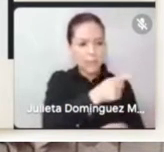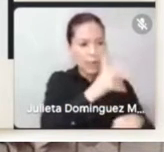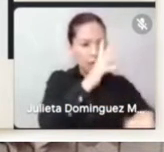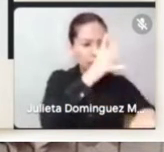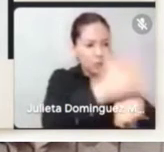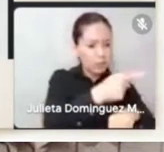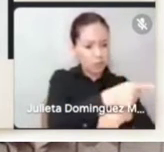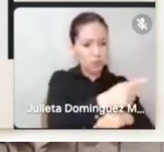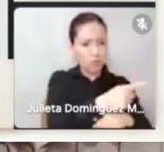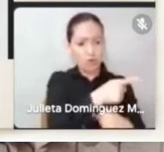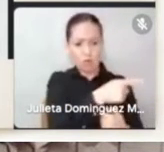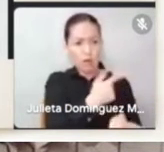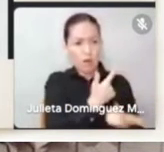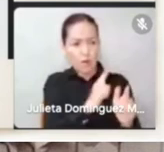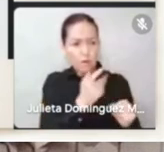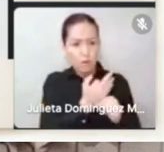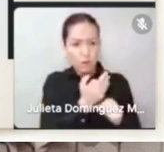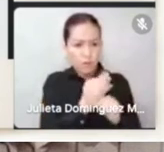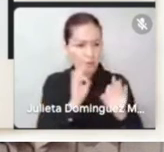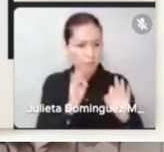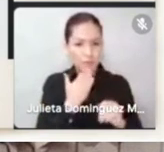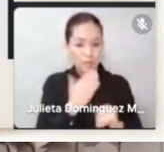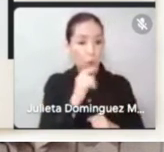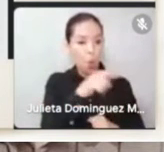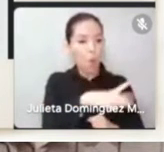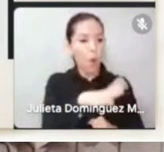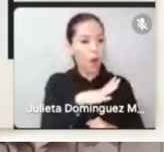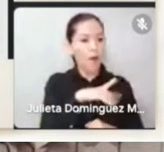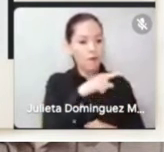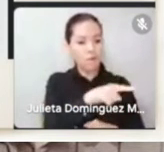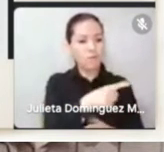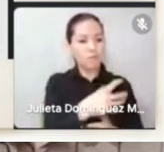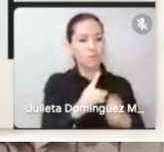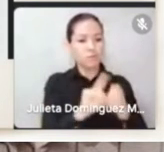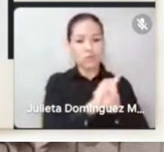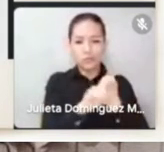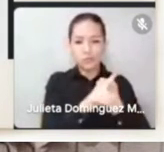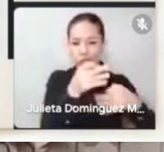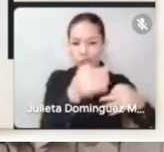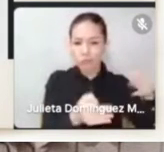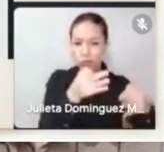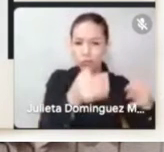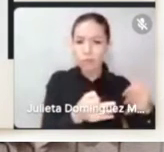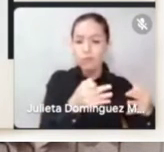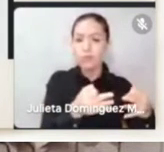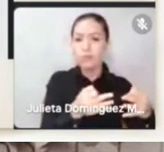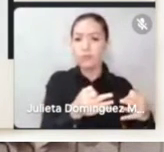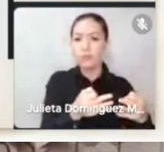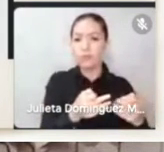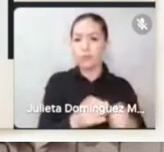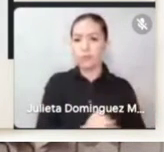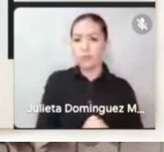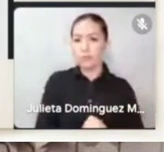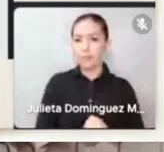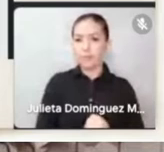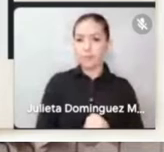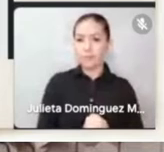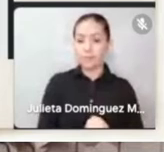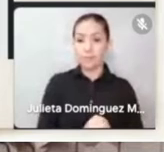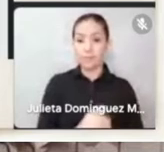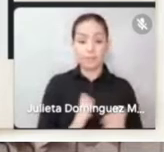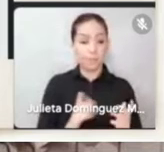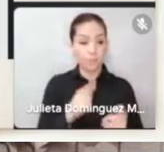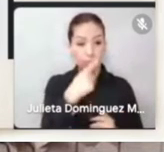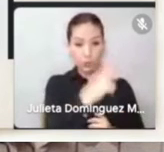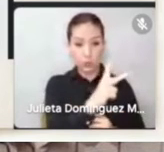de su libertad o bien se le imponga una medida cautelar con ese mismo efecto, no es jurídicamente posible restringirle